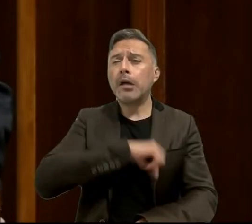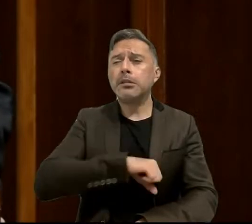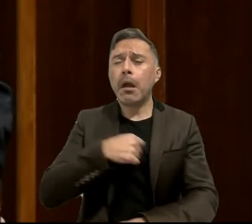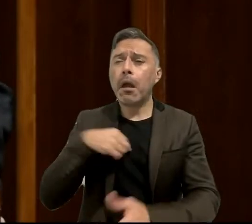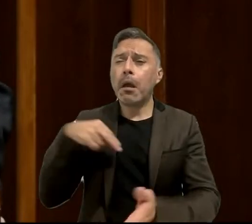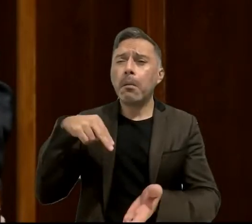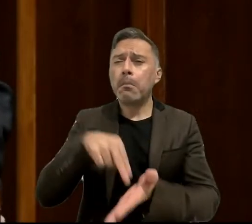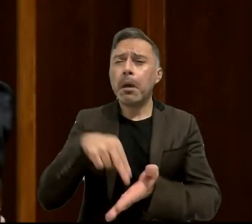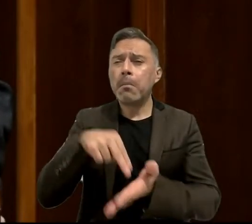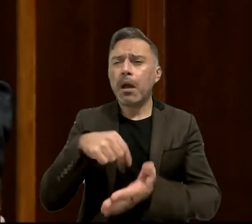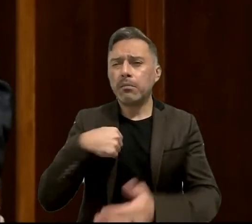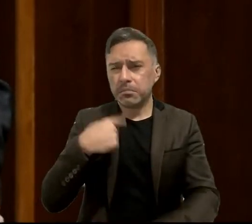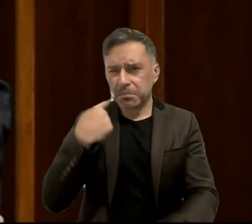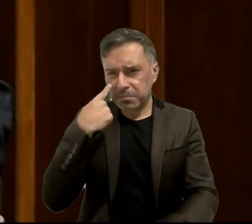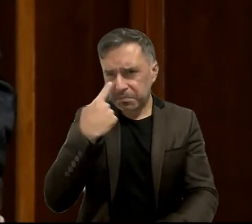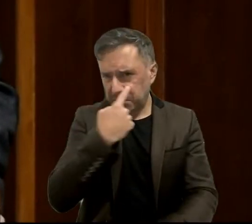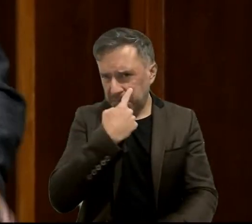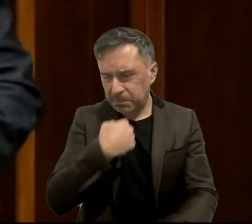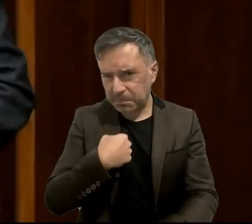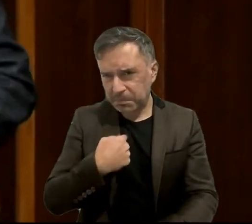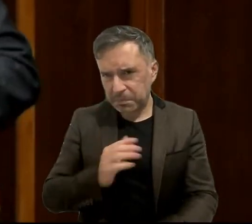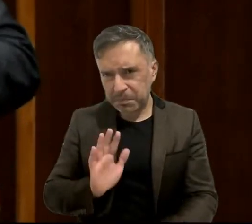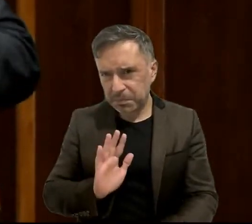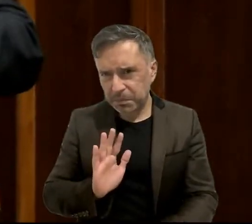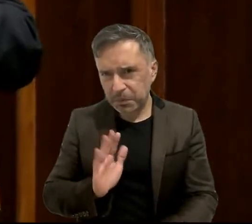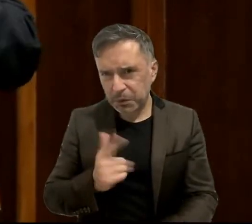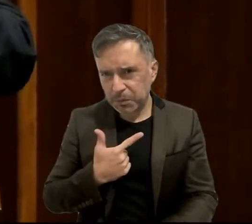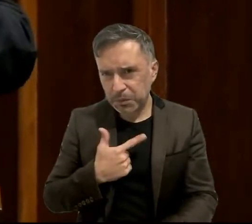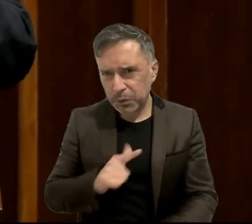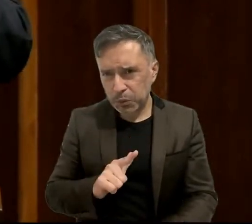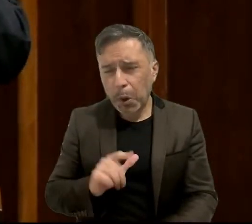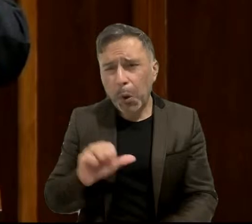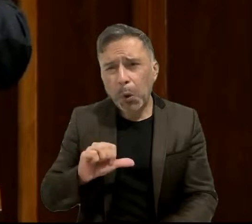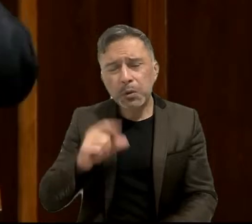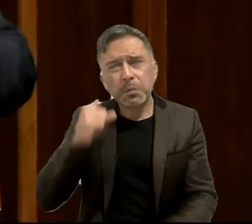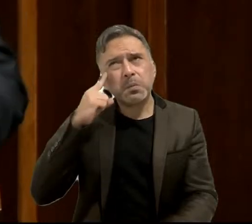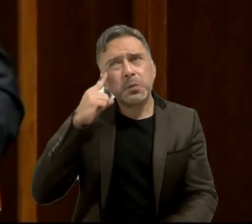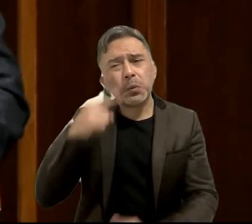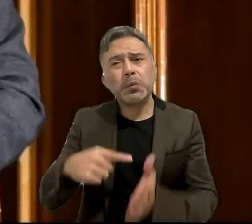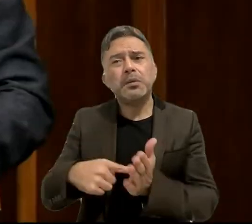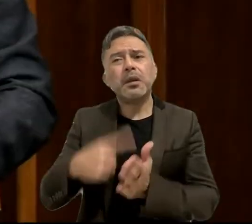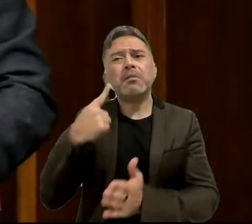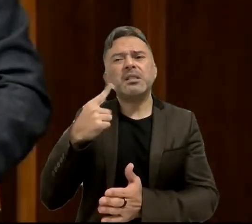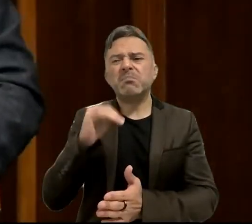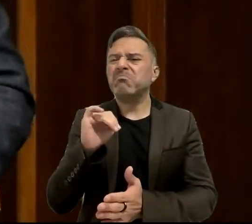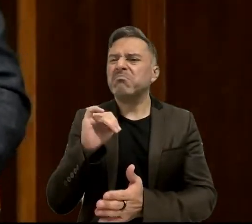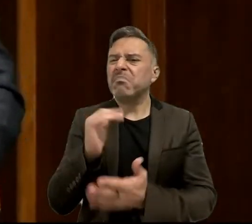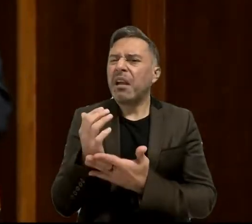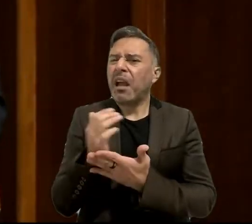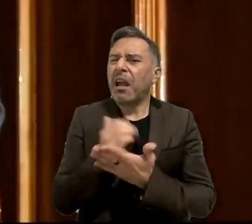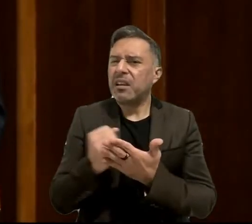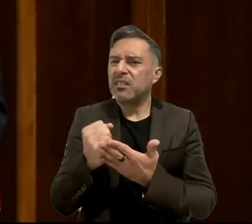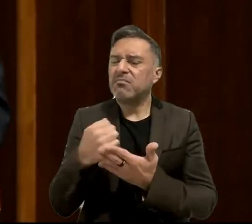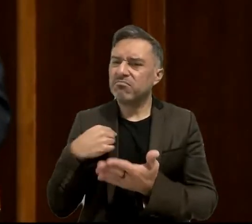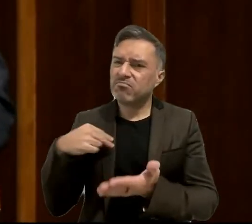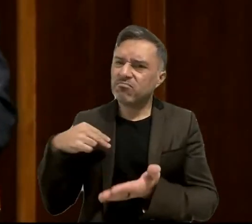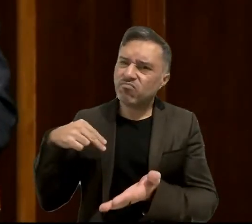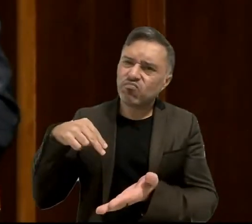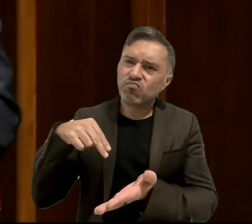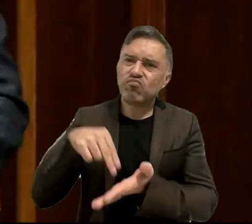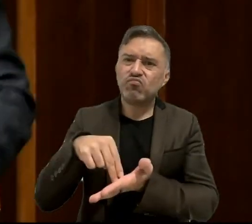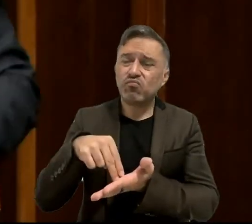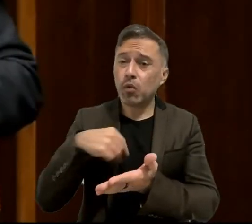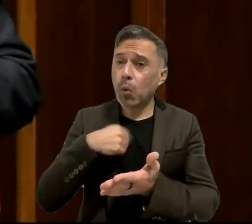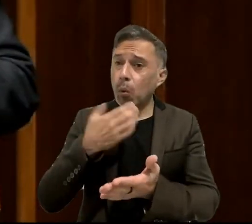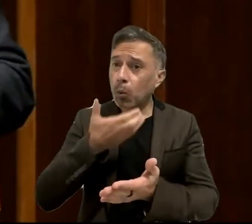me dieron ganas. Y tampoco soy muy dado a leer, pero sí voy a leer algo que creo que